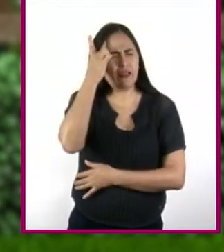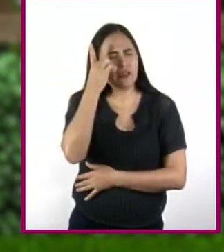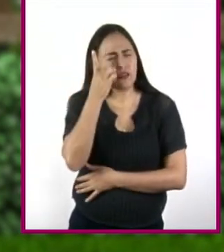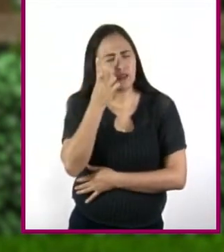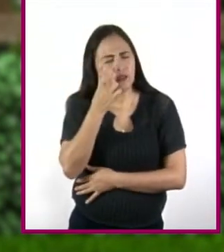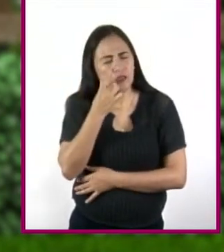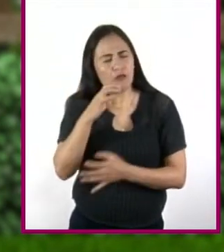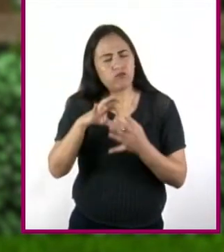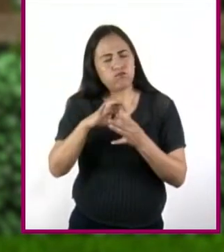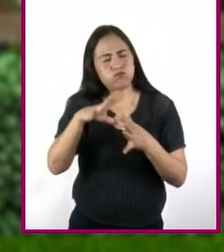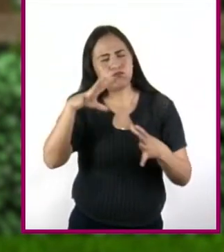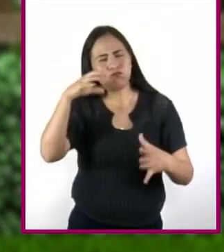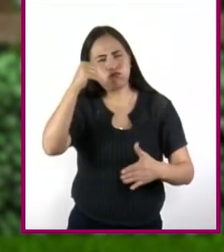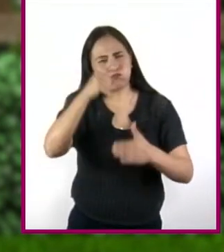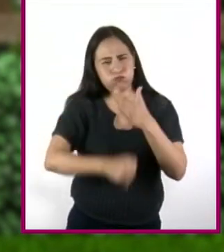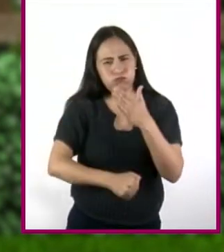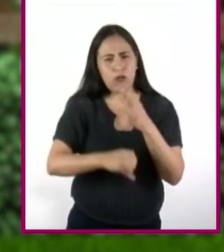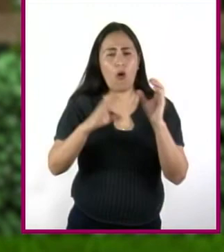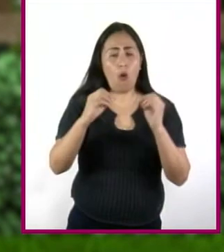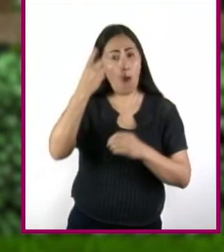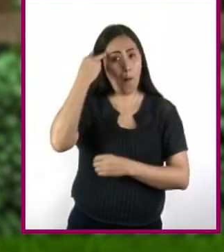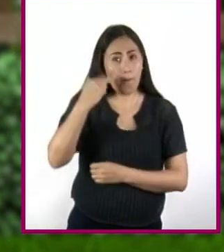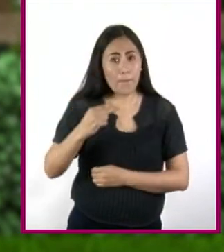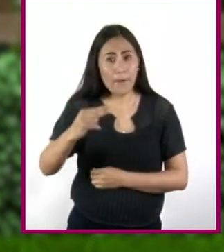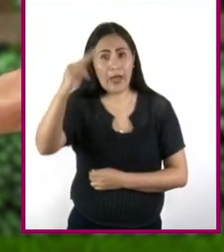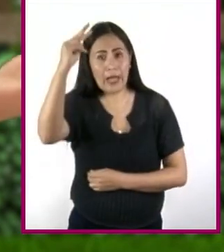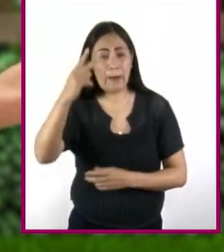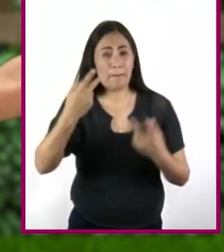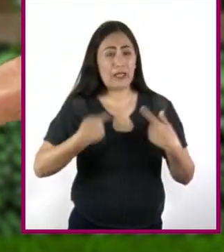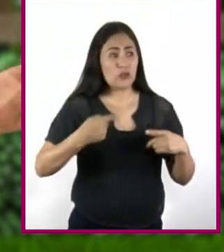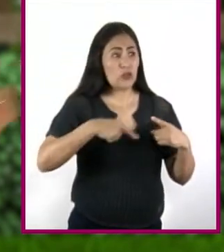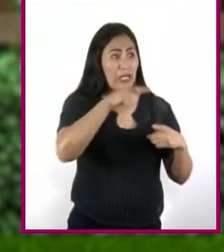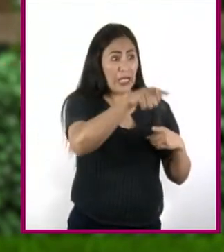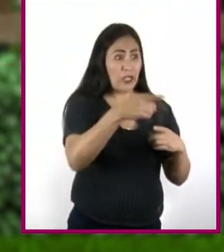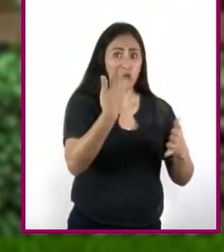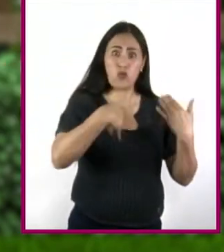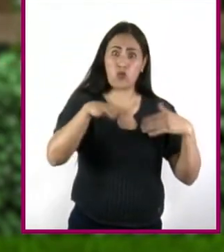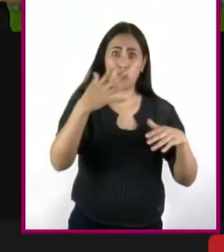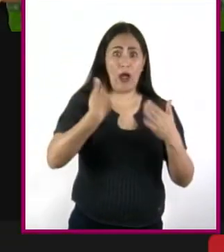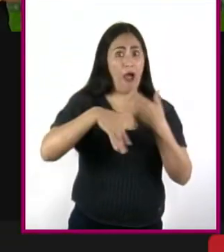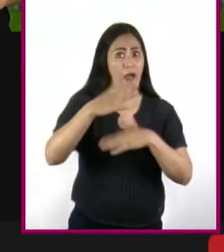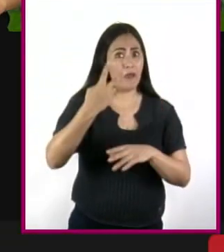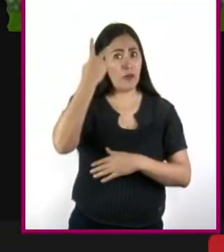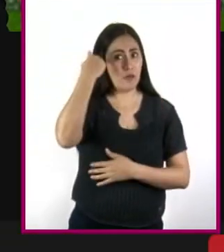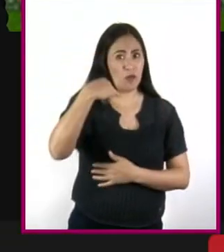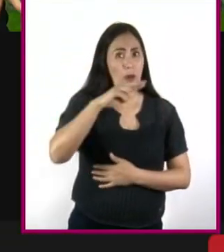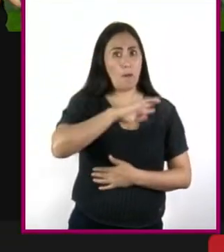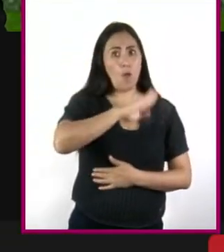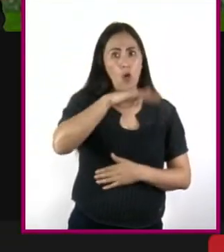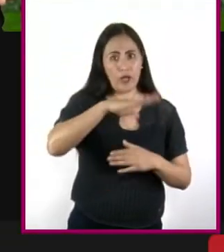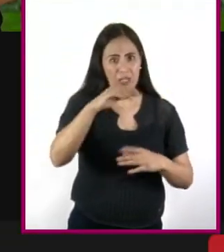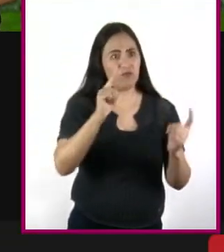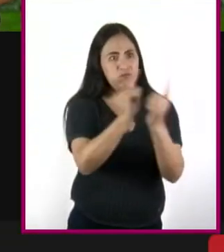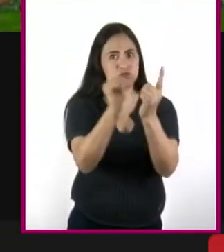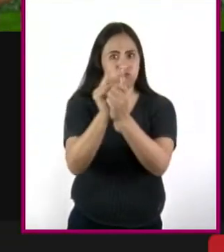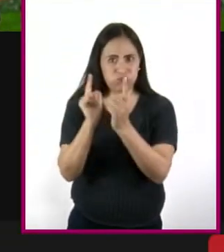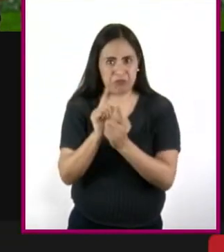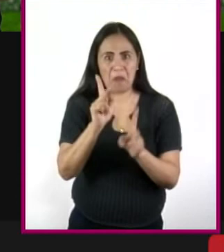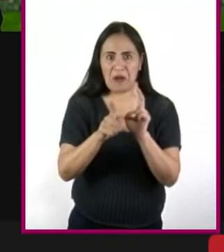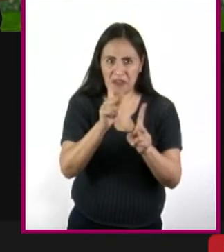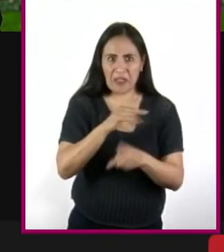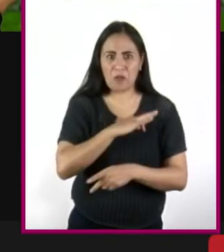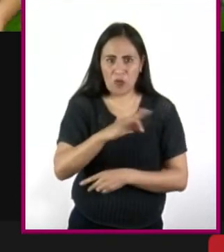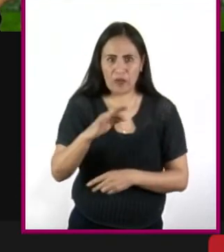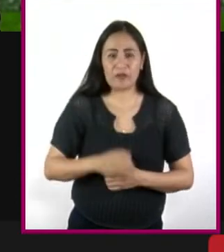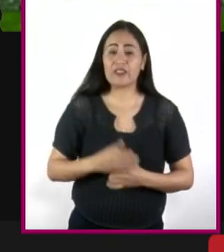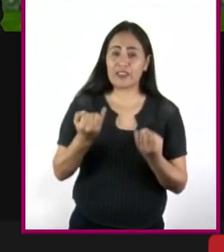cual podremos llegar a estar con grandes personas y platicar placenteramente con ellas. Finalmente, vimos con ayuda de